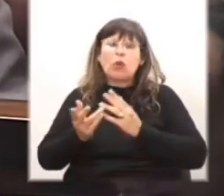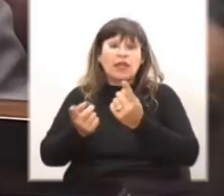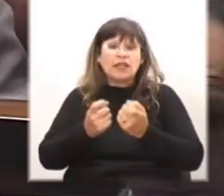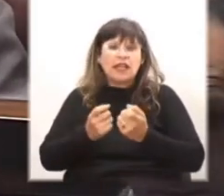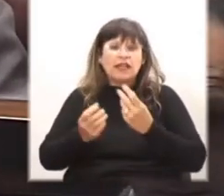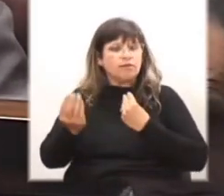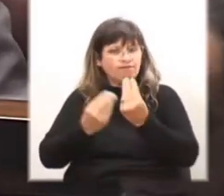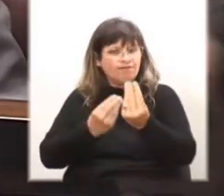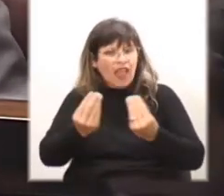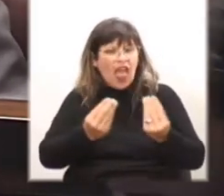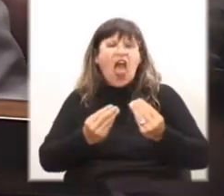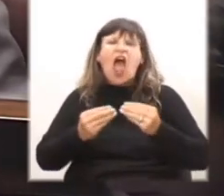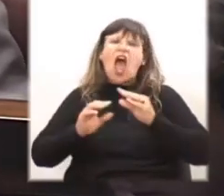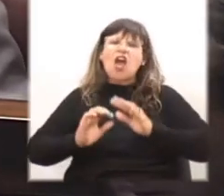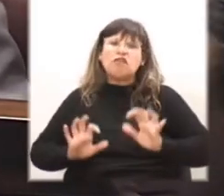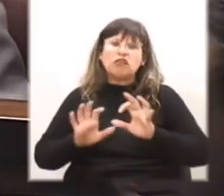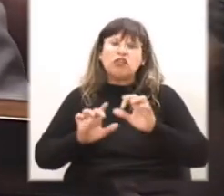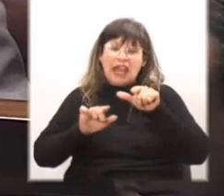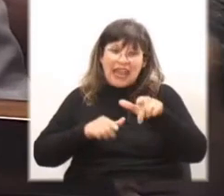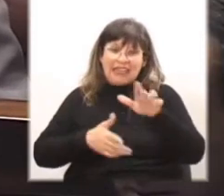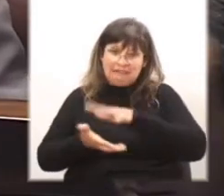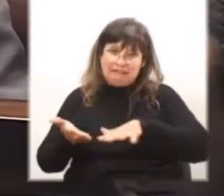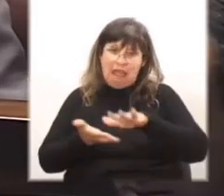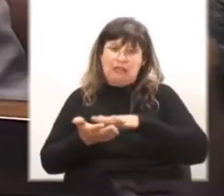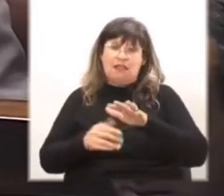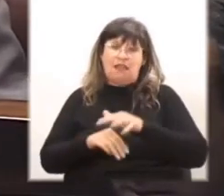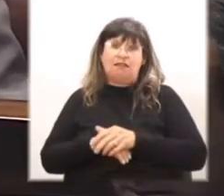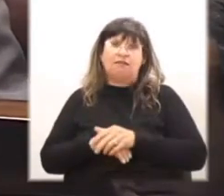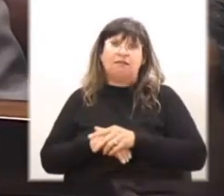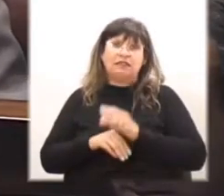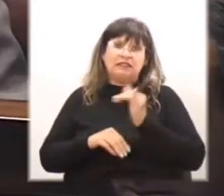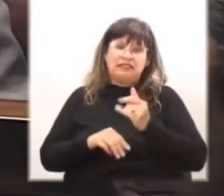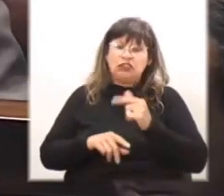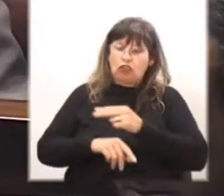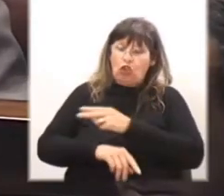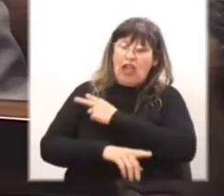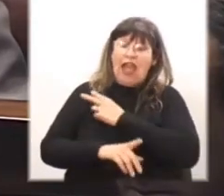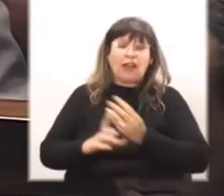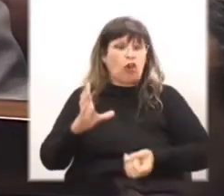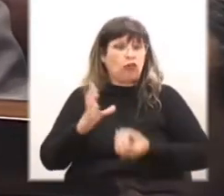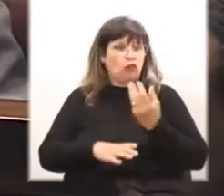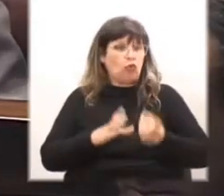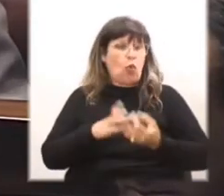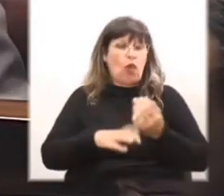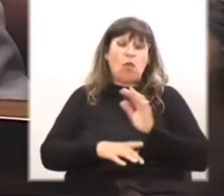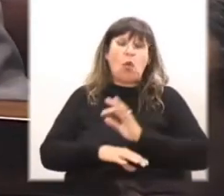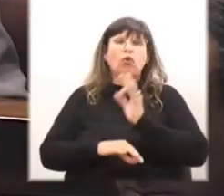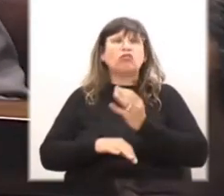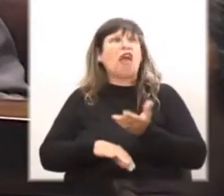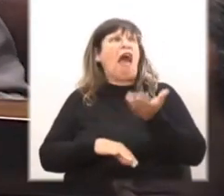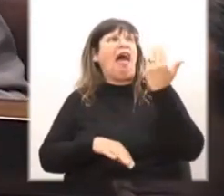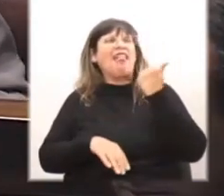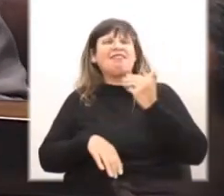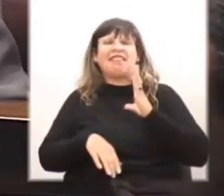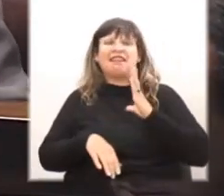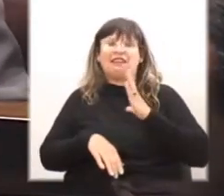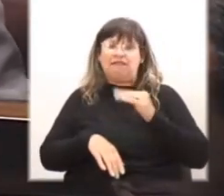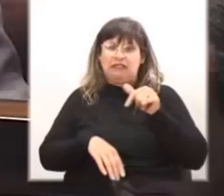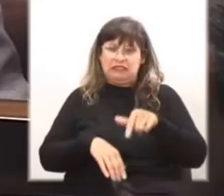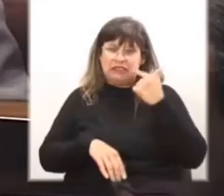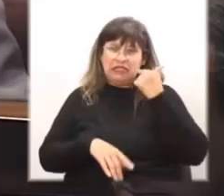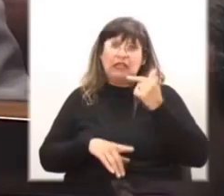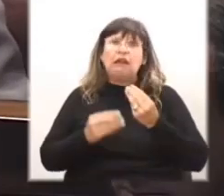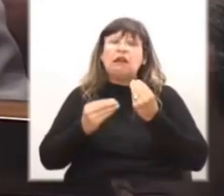incorporar funcionarios en esta área, si son cargos creados o eran vacantes existentes, qué